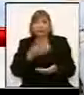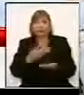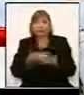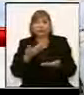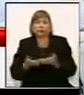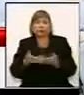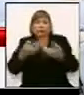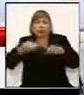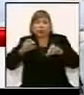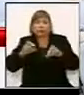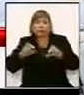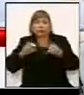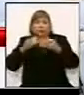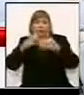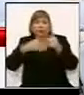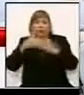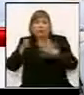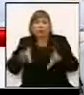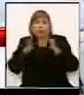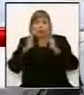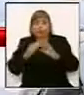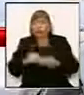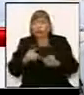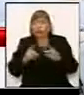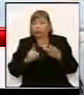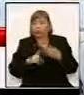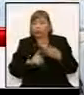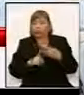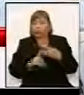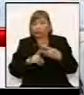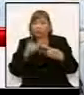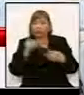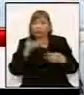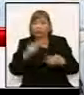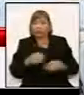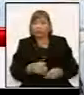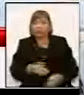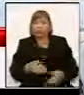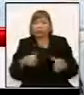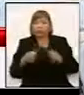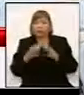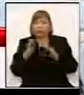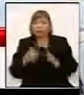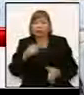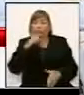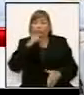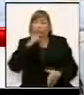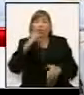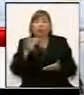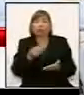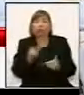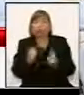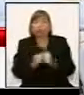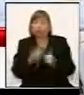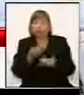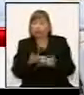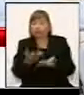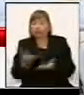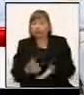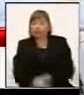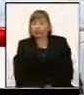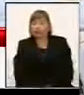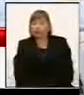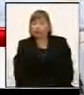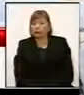de licencia de construcción. Segundo, usted, señora congresista, con esa